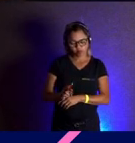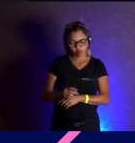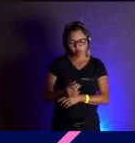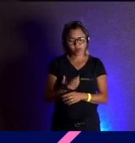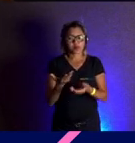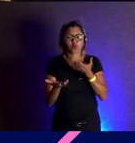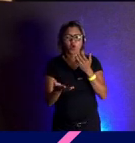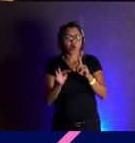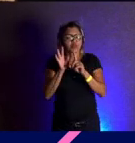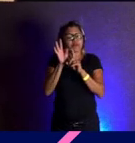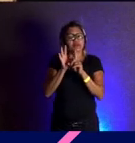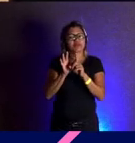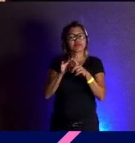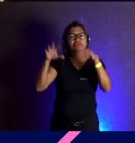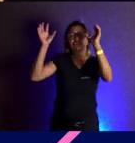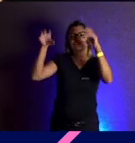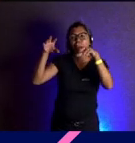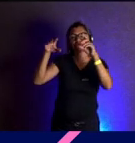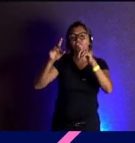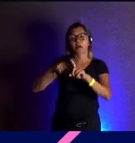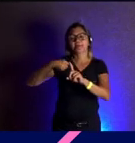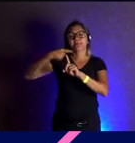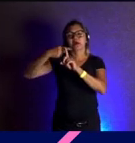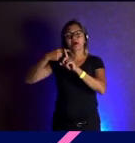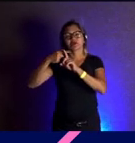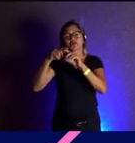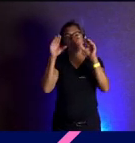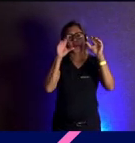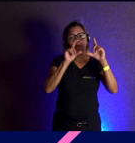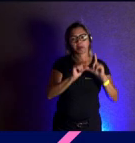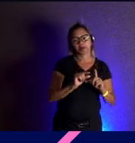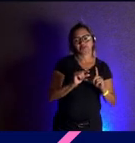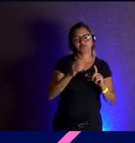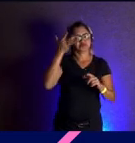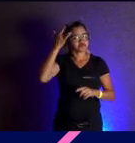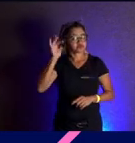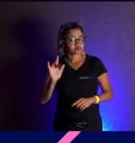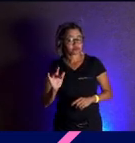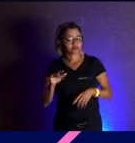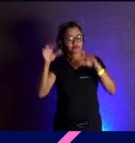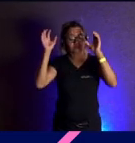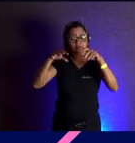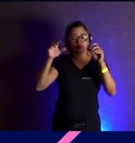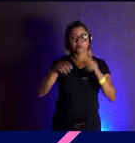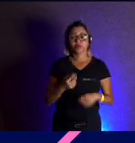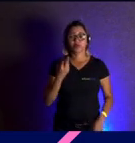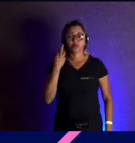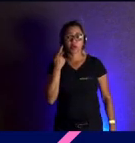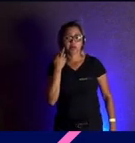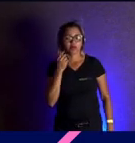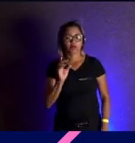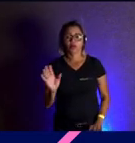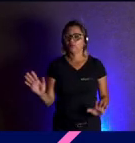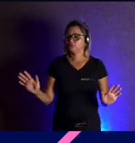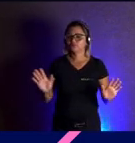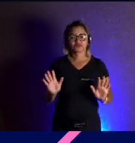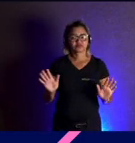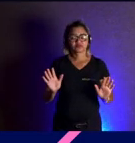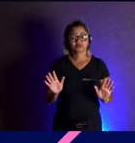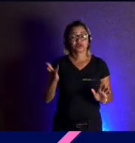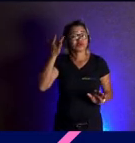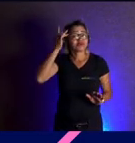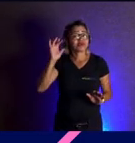lloviendo más o menos, porque no sabemos qué es lo normal. No sabemos si efectivamente hay olas de